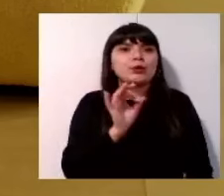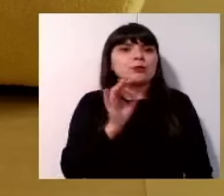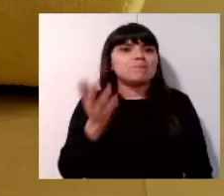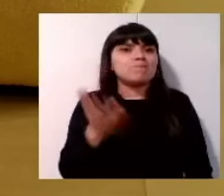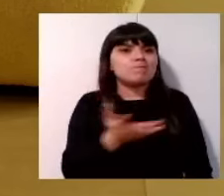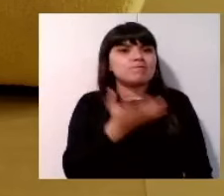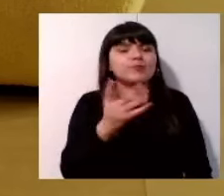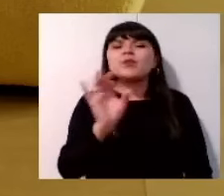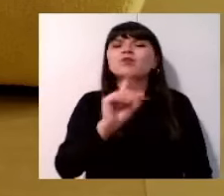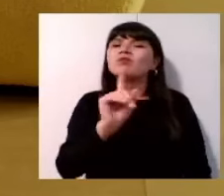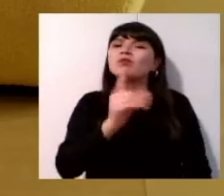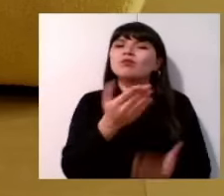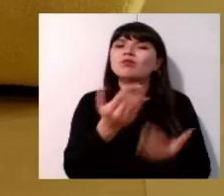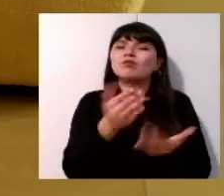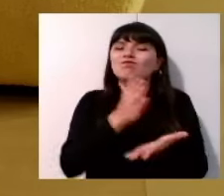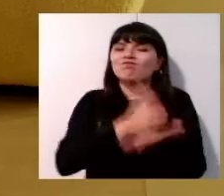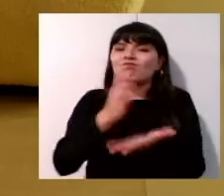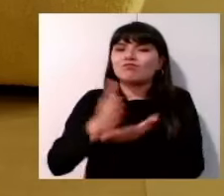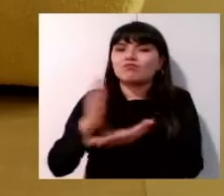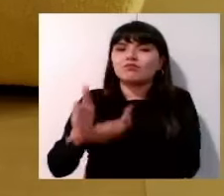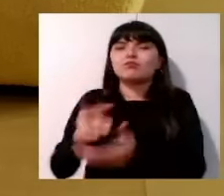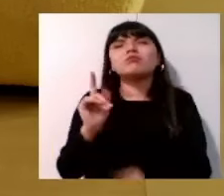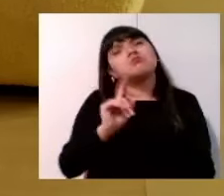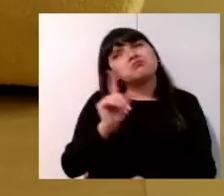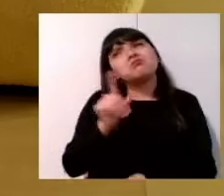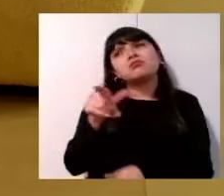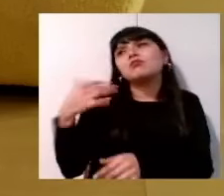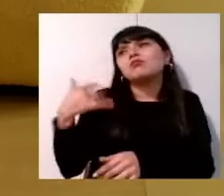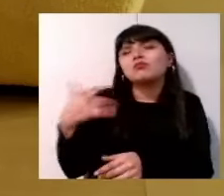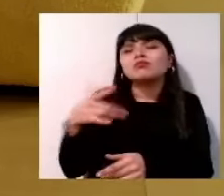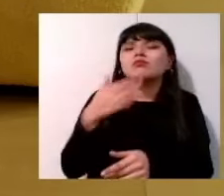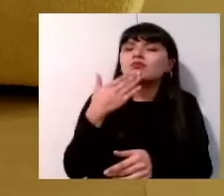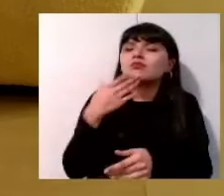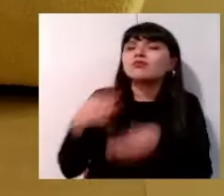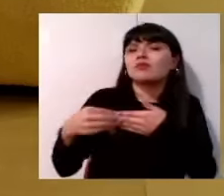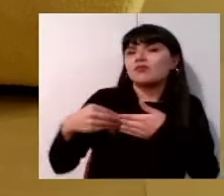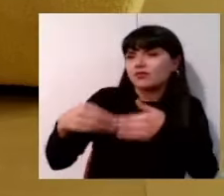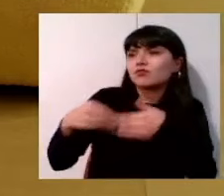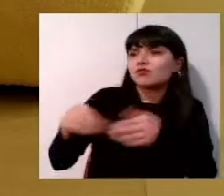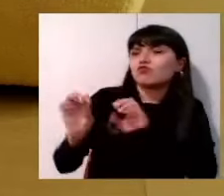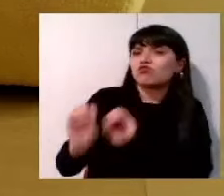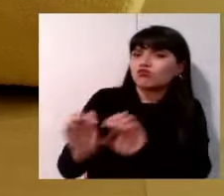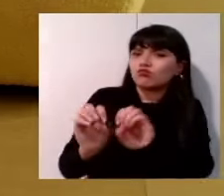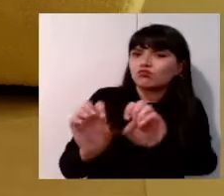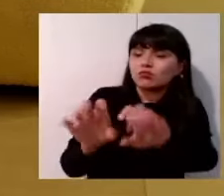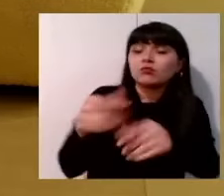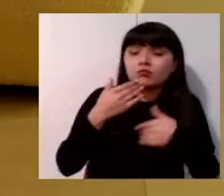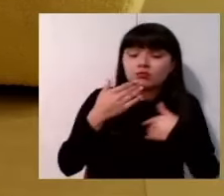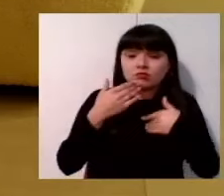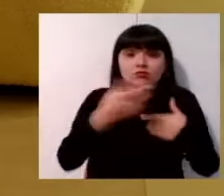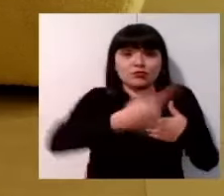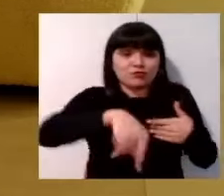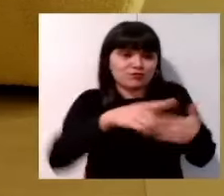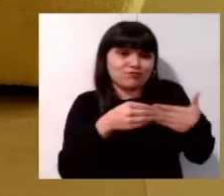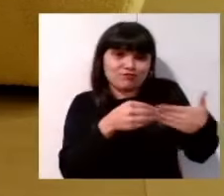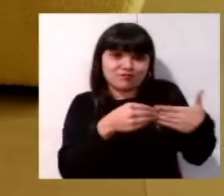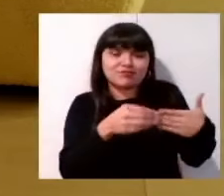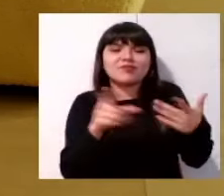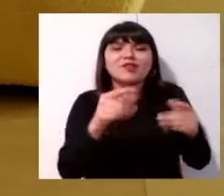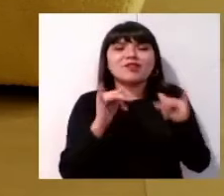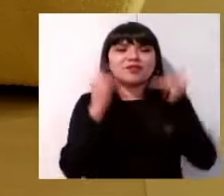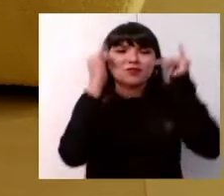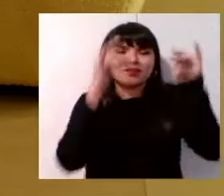importante enseñarles a flexibilizar, y uno también ser flexible, porque obviamente está bien que disfruten de las vacaciones, de la familia,